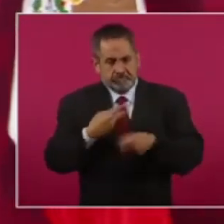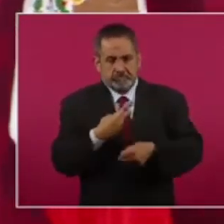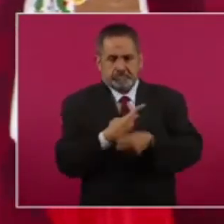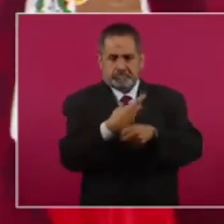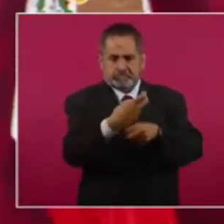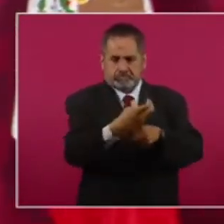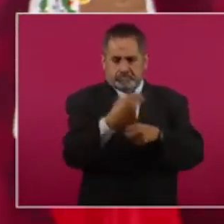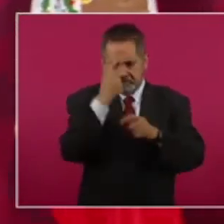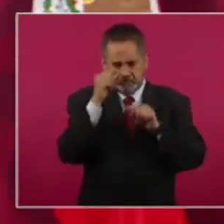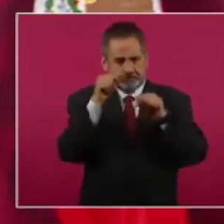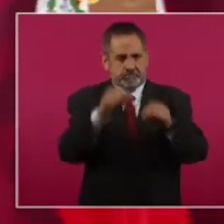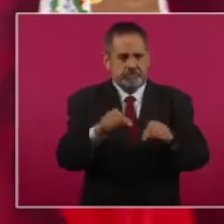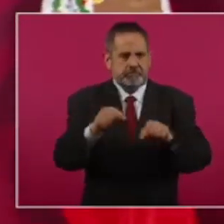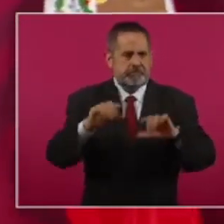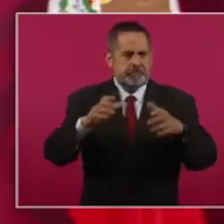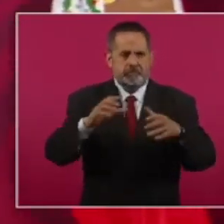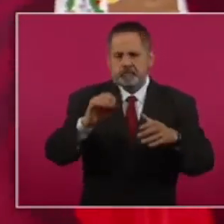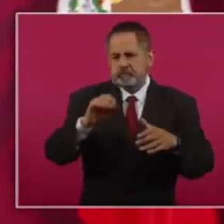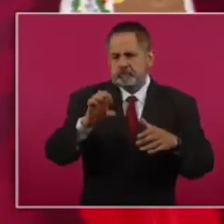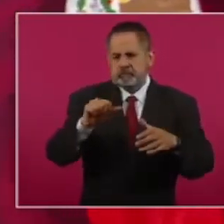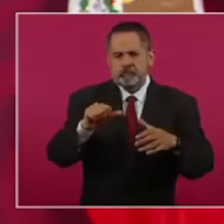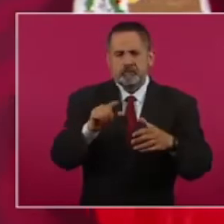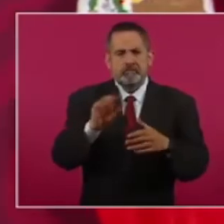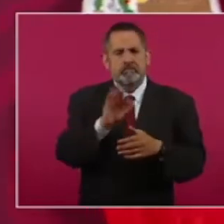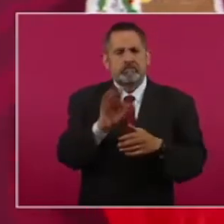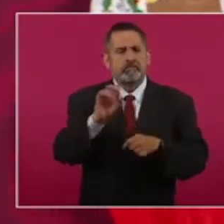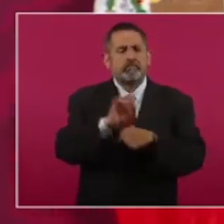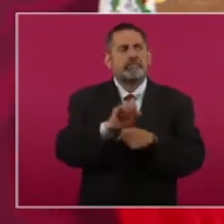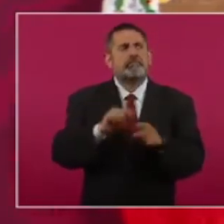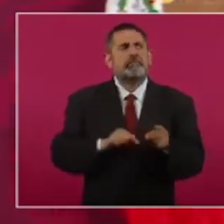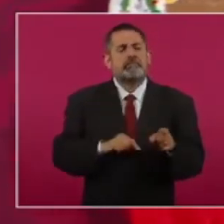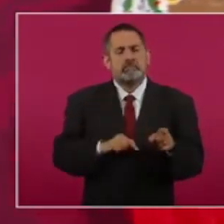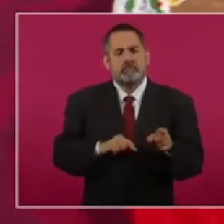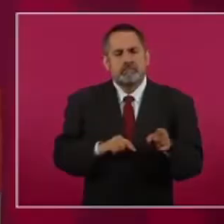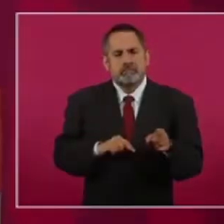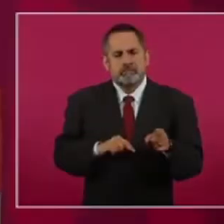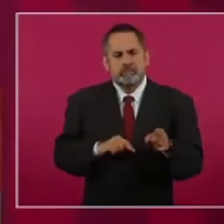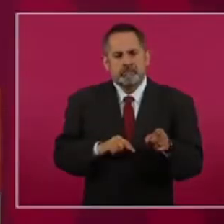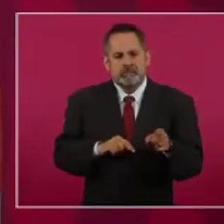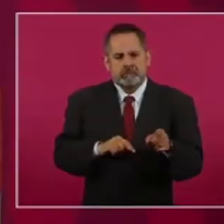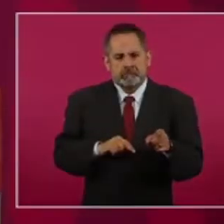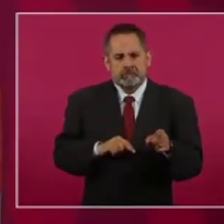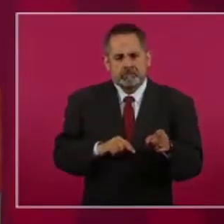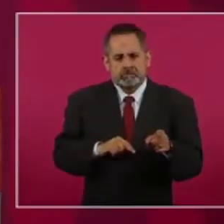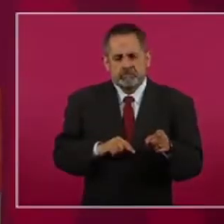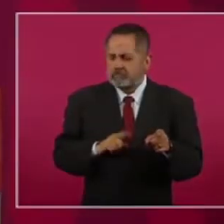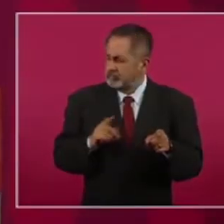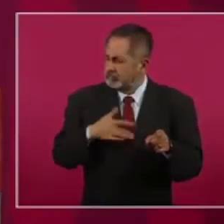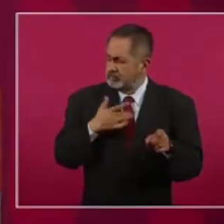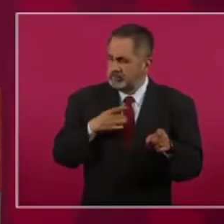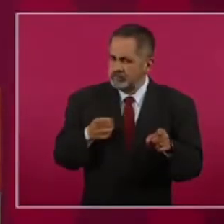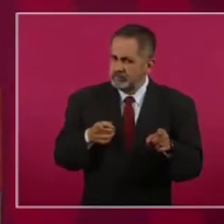la invitación. Está fechada como que